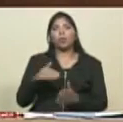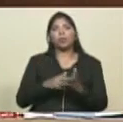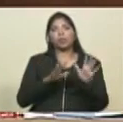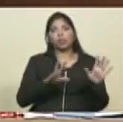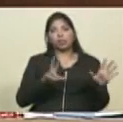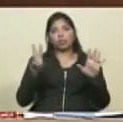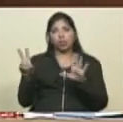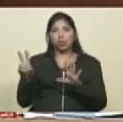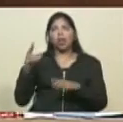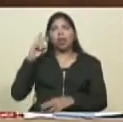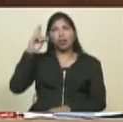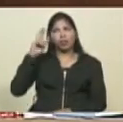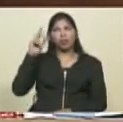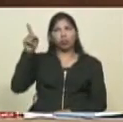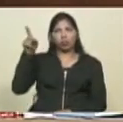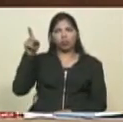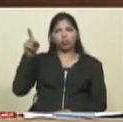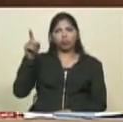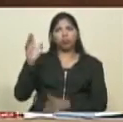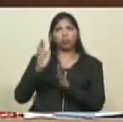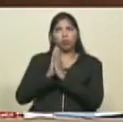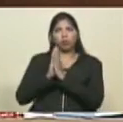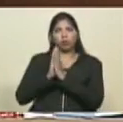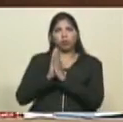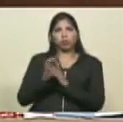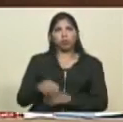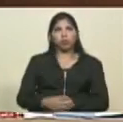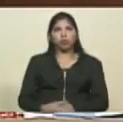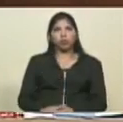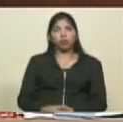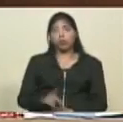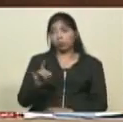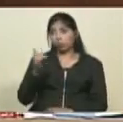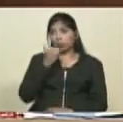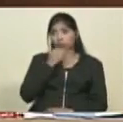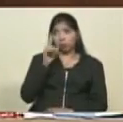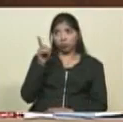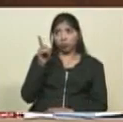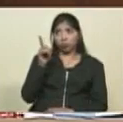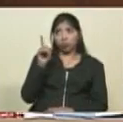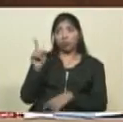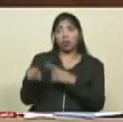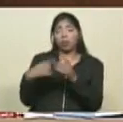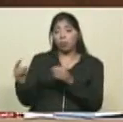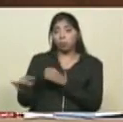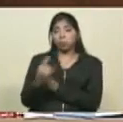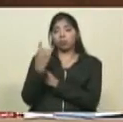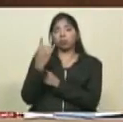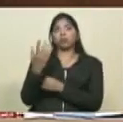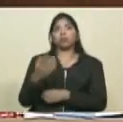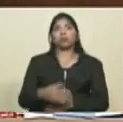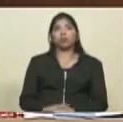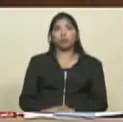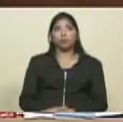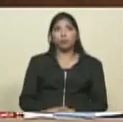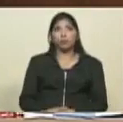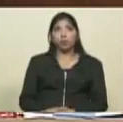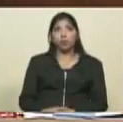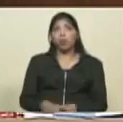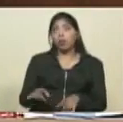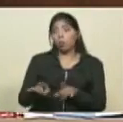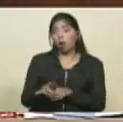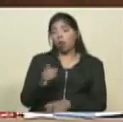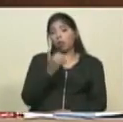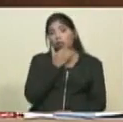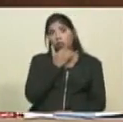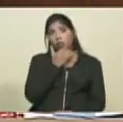2017. Reflexionen, tomen lecciones, no se equivoquen porque van a pagarlo muy caro, van a pagarlo como un error